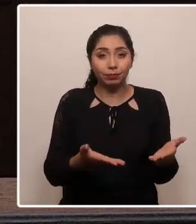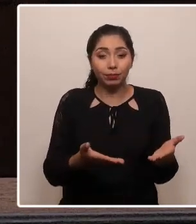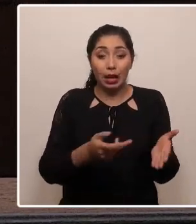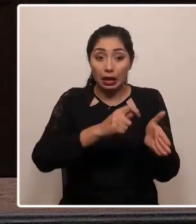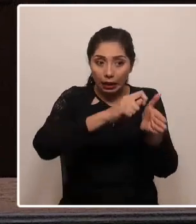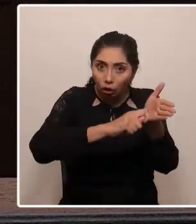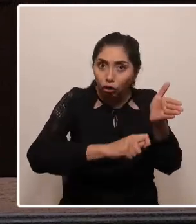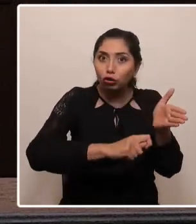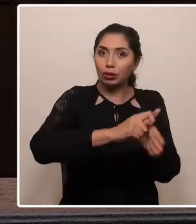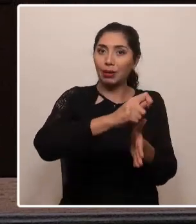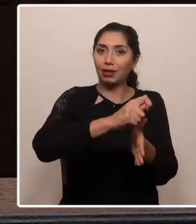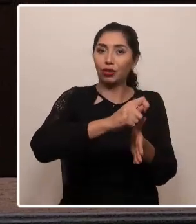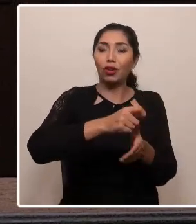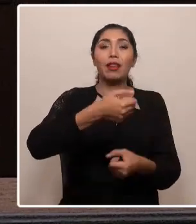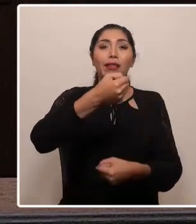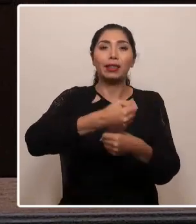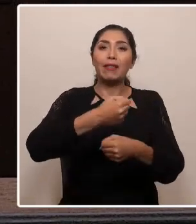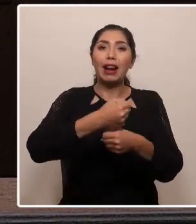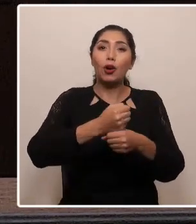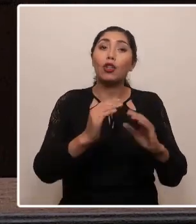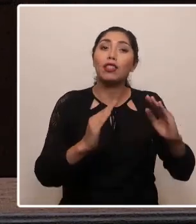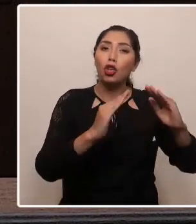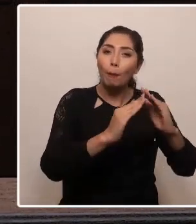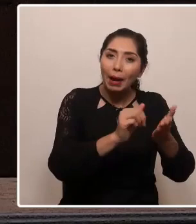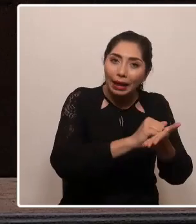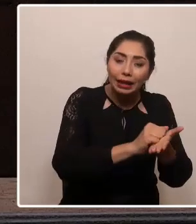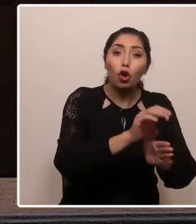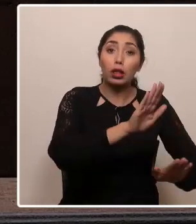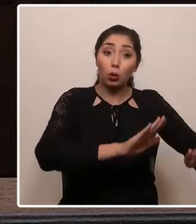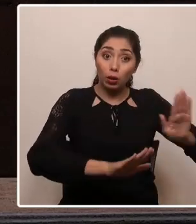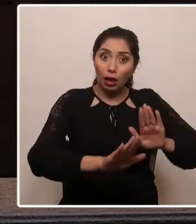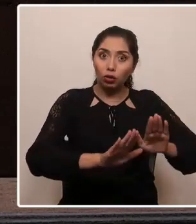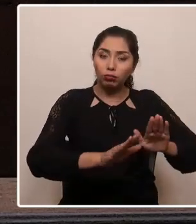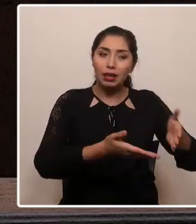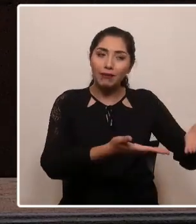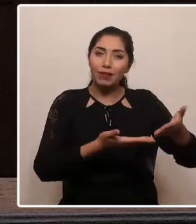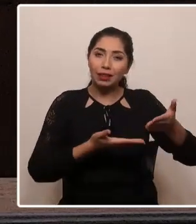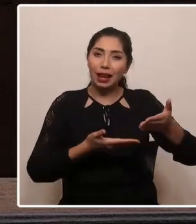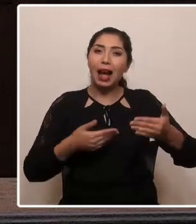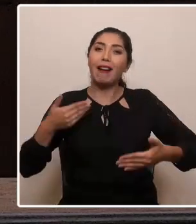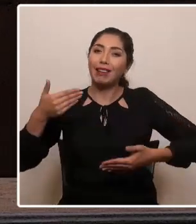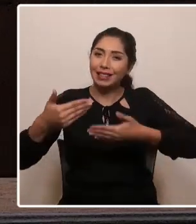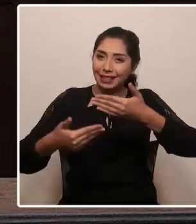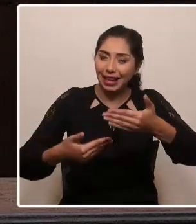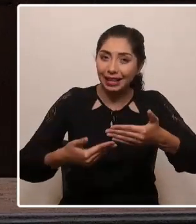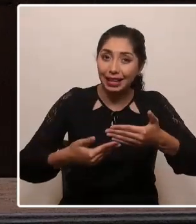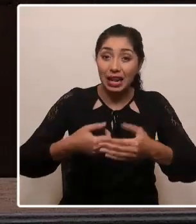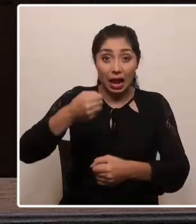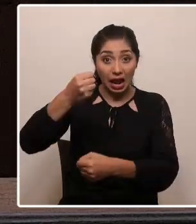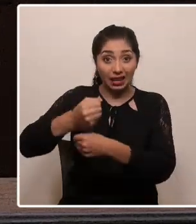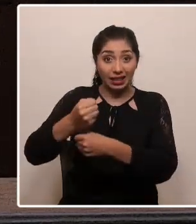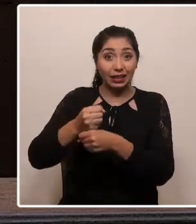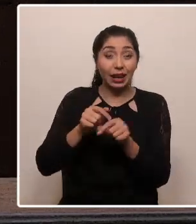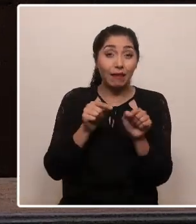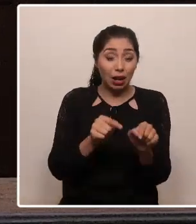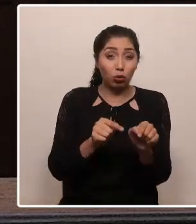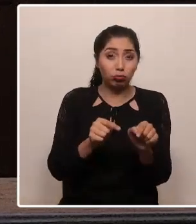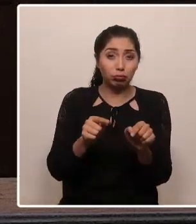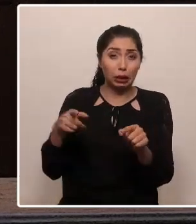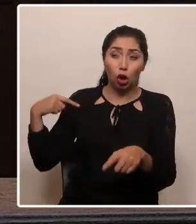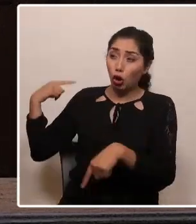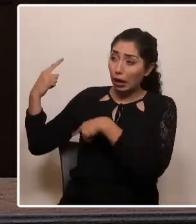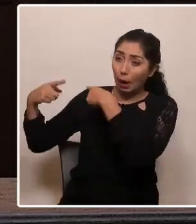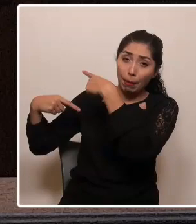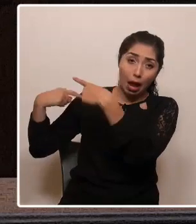reconocimiento y valoración del trabajo doméstico y de cuidado nos invita a avanzar en el reconocimiento del trabajo que históricamente, de manera